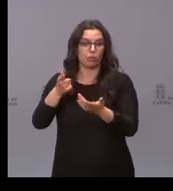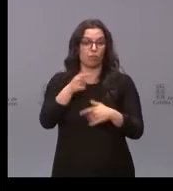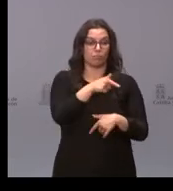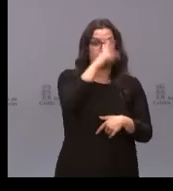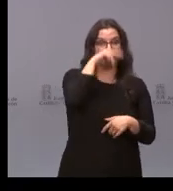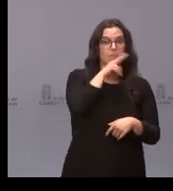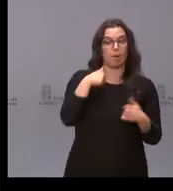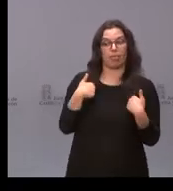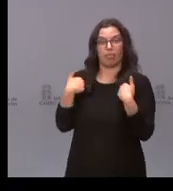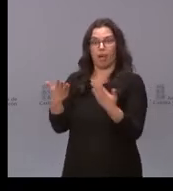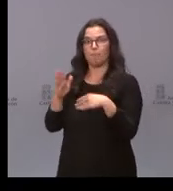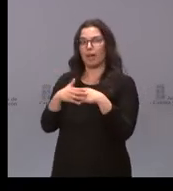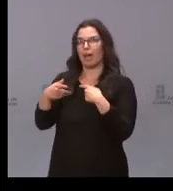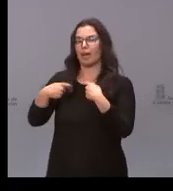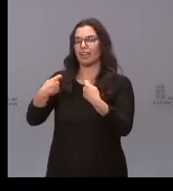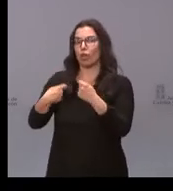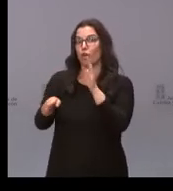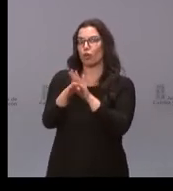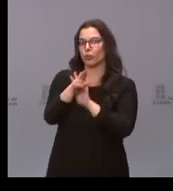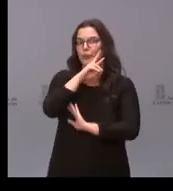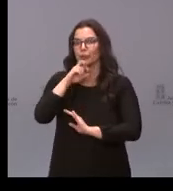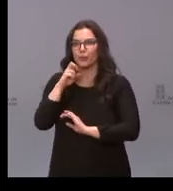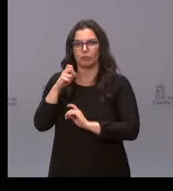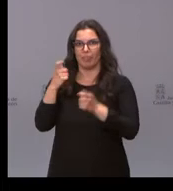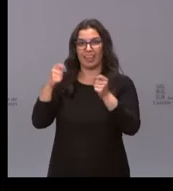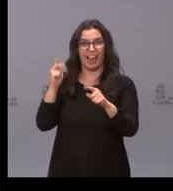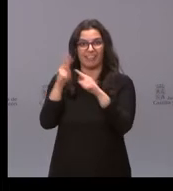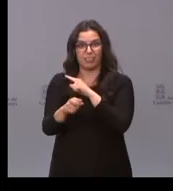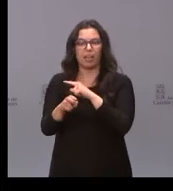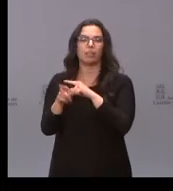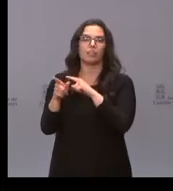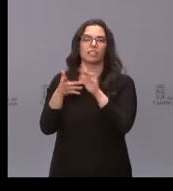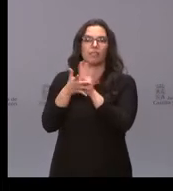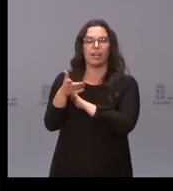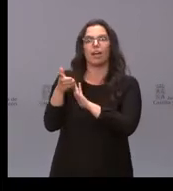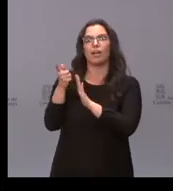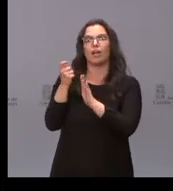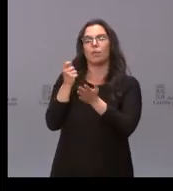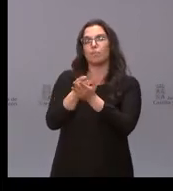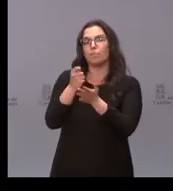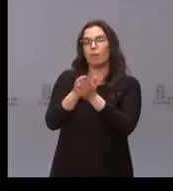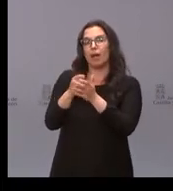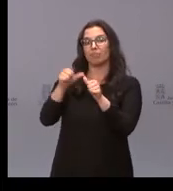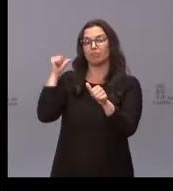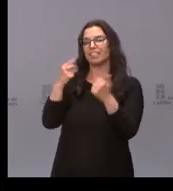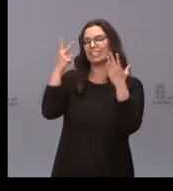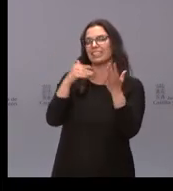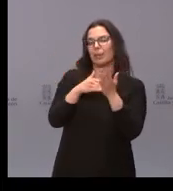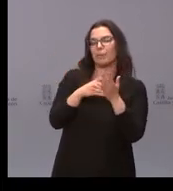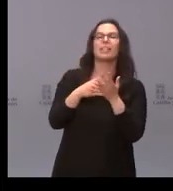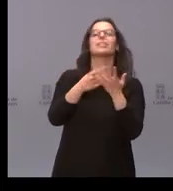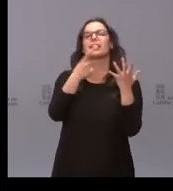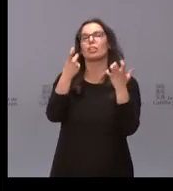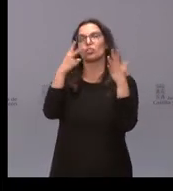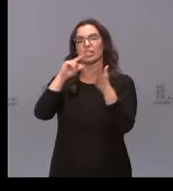mantener su negocio abierto tenga que no cerrarlo pues financiaría o pagaría en impuestos siete mil seiscientos setenta euros